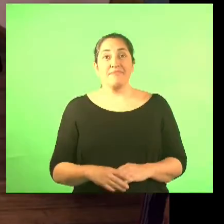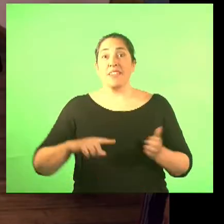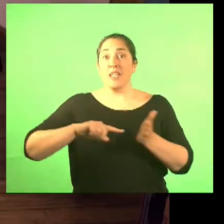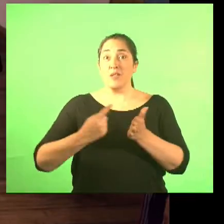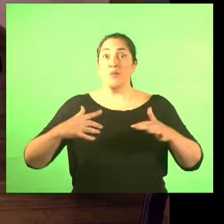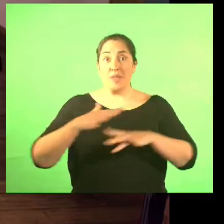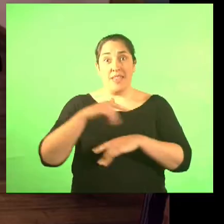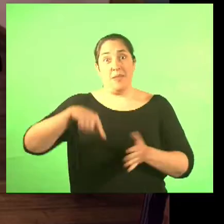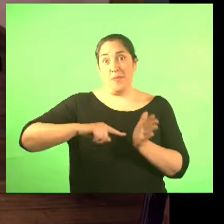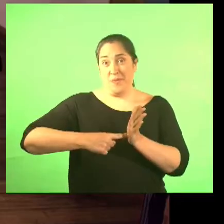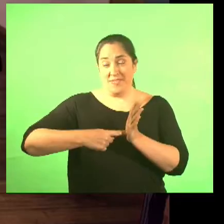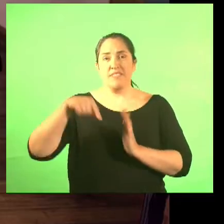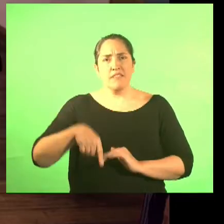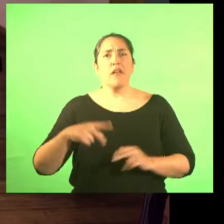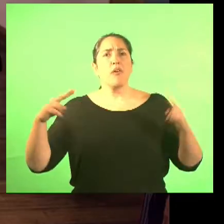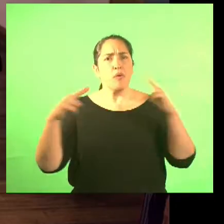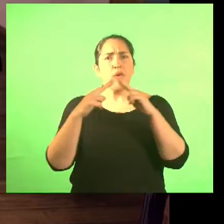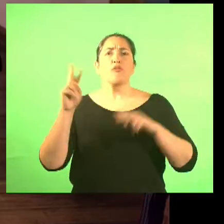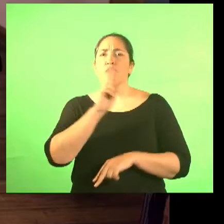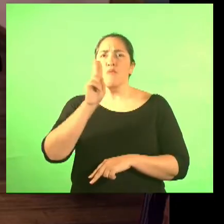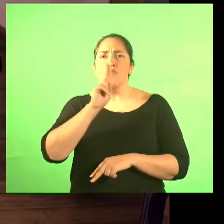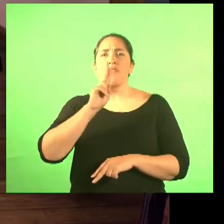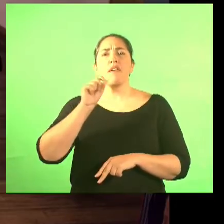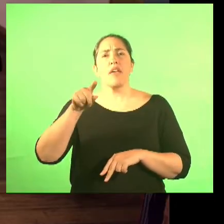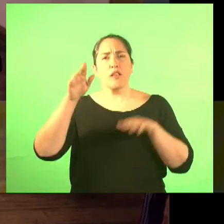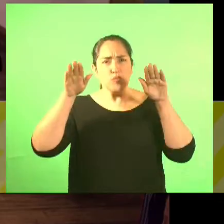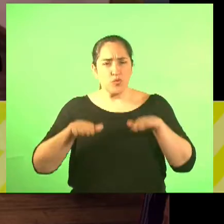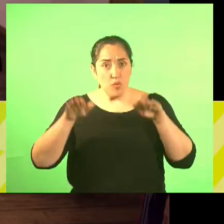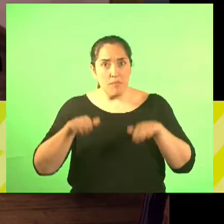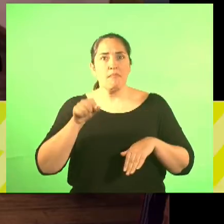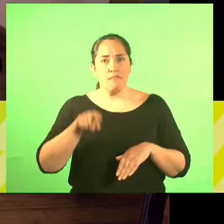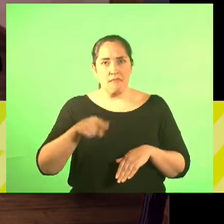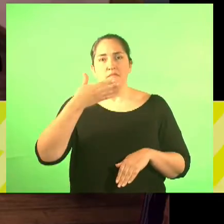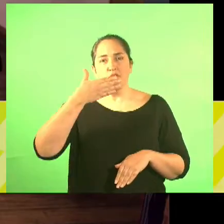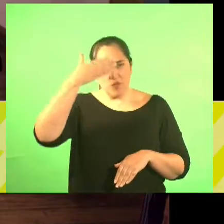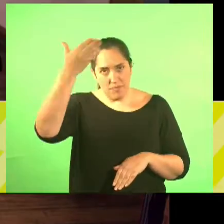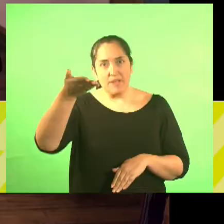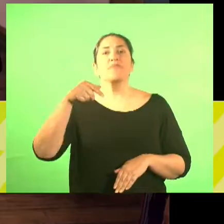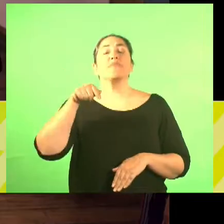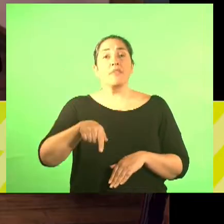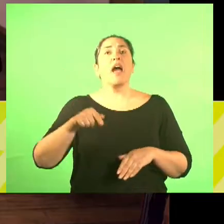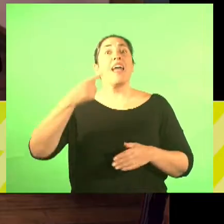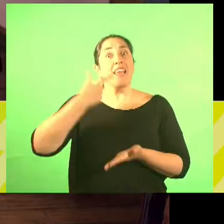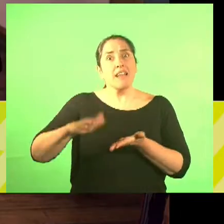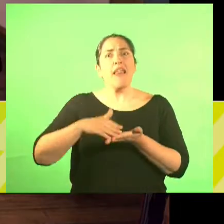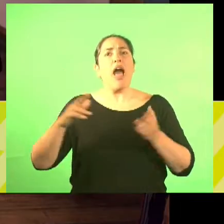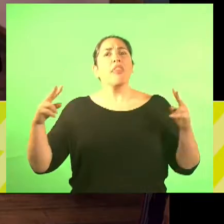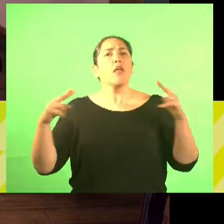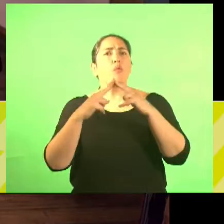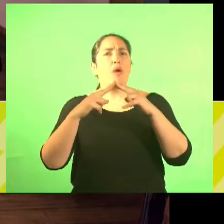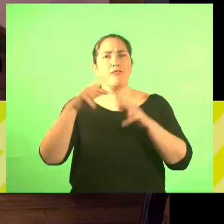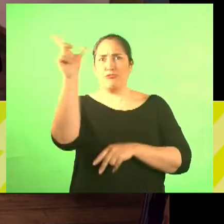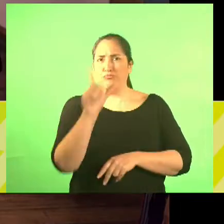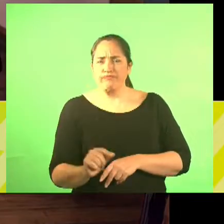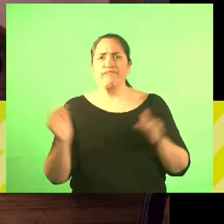Ciudad de Buenos Aires, encuentro con mujeres musulmanas. El INADI realizó un encuentro federal en el Museo Evita